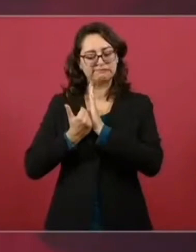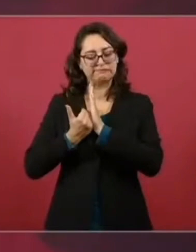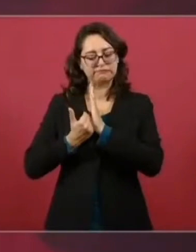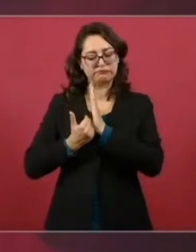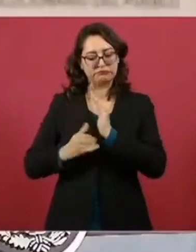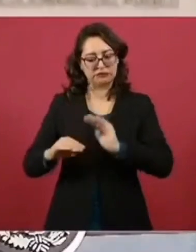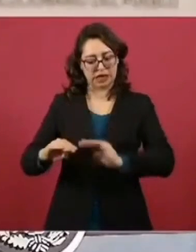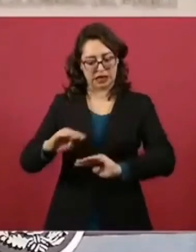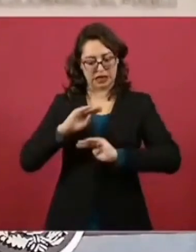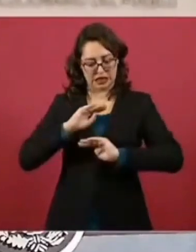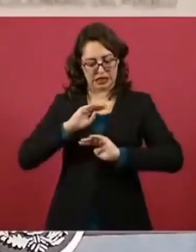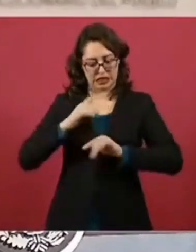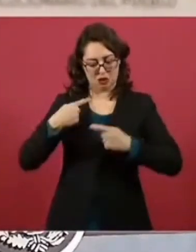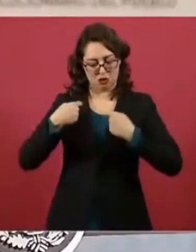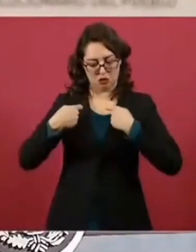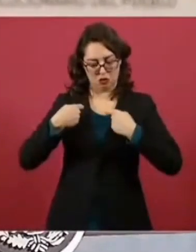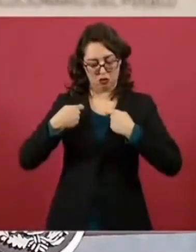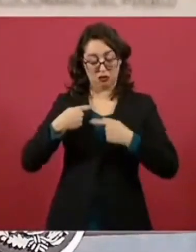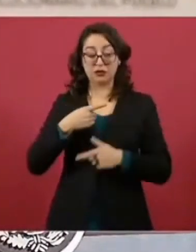si son pura